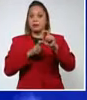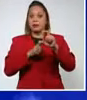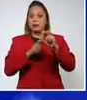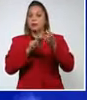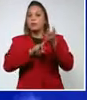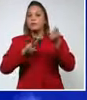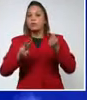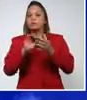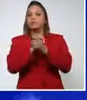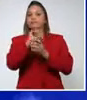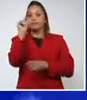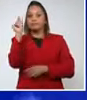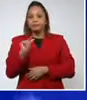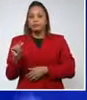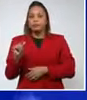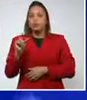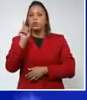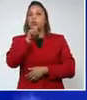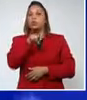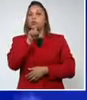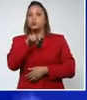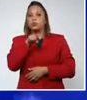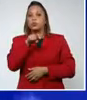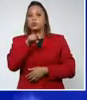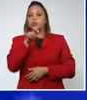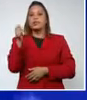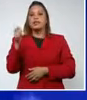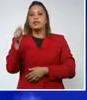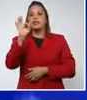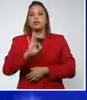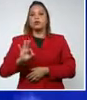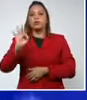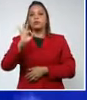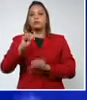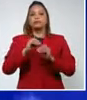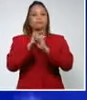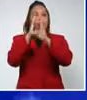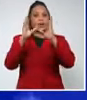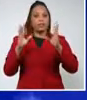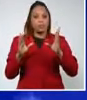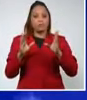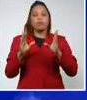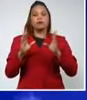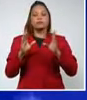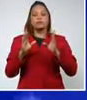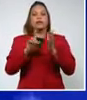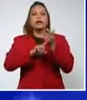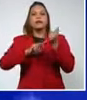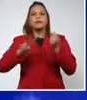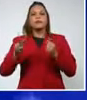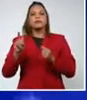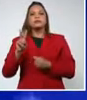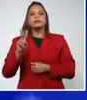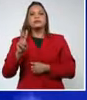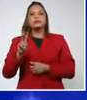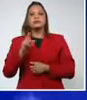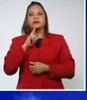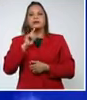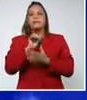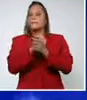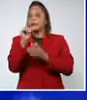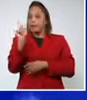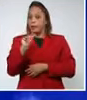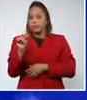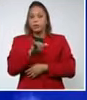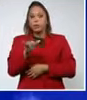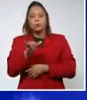de Mayabeque, Cotorro, 10 de octubre, Madruga de la provincia de Mayabeque también,